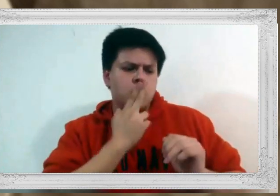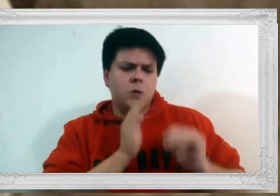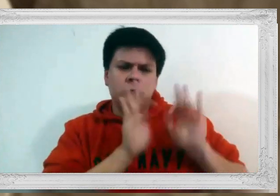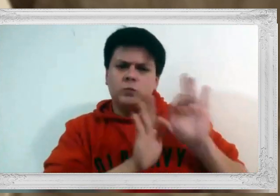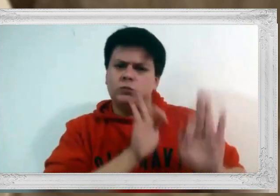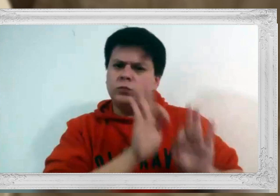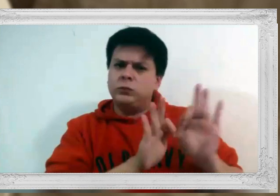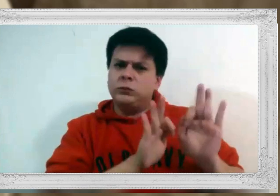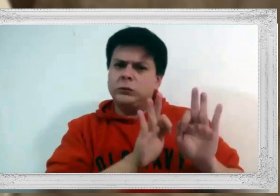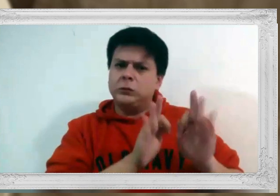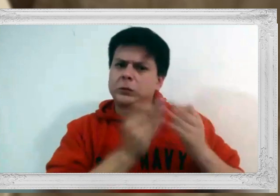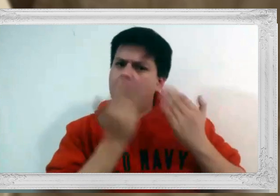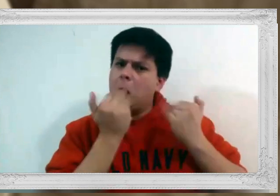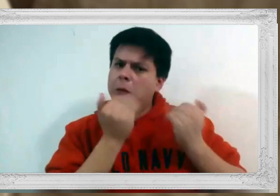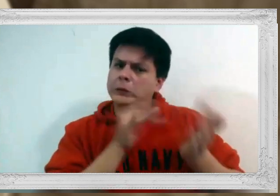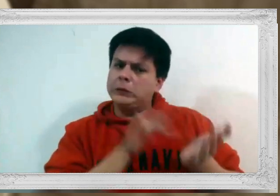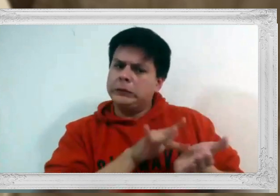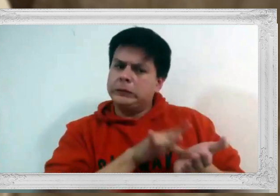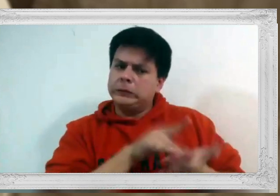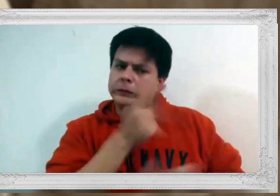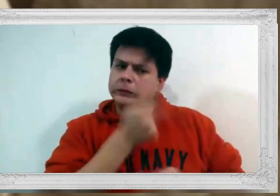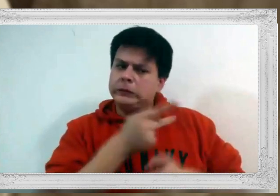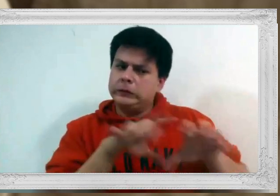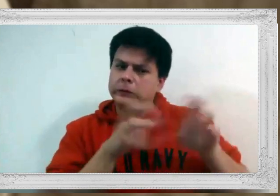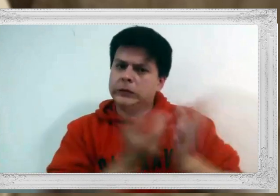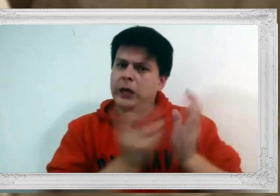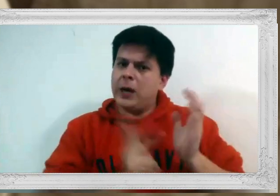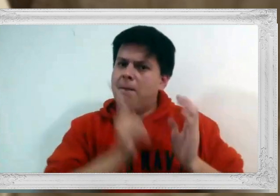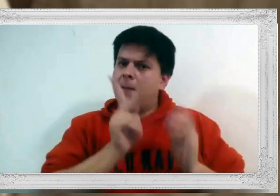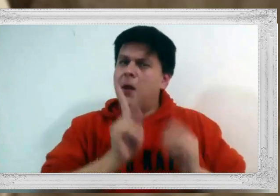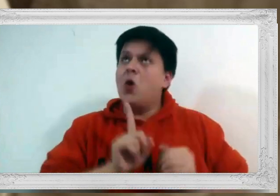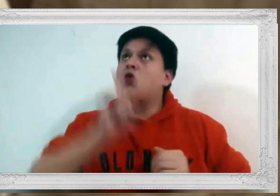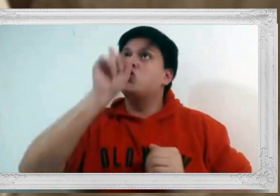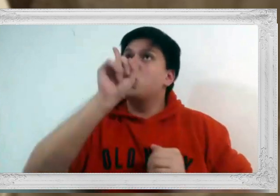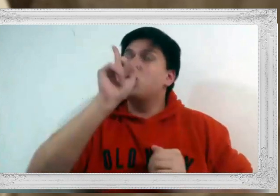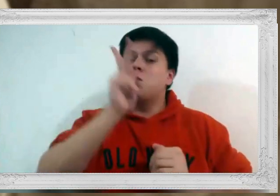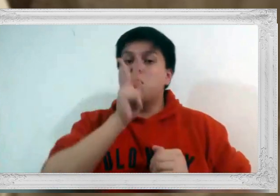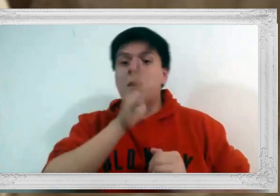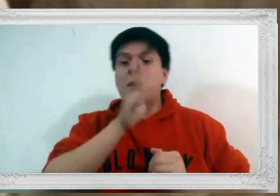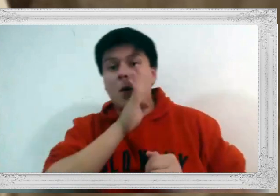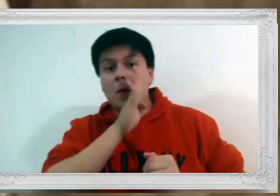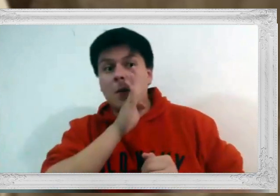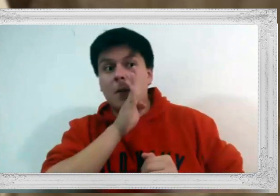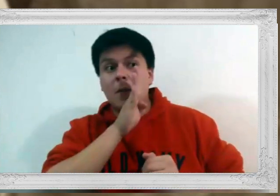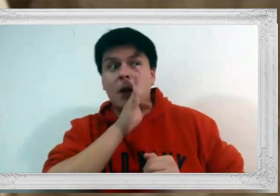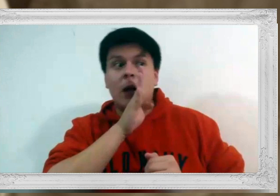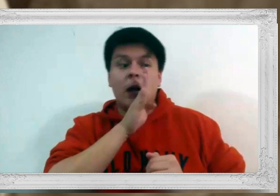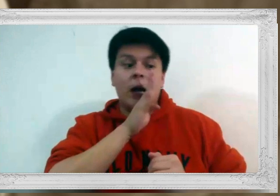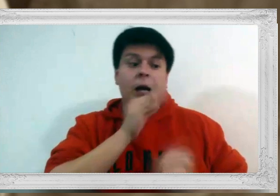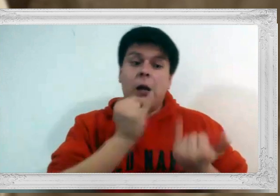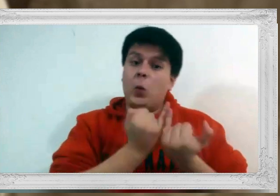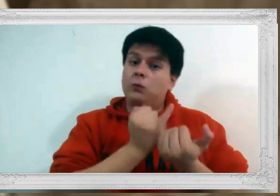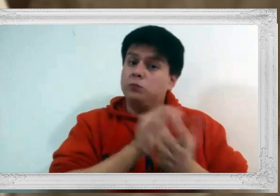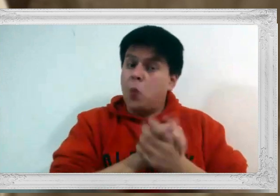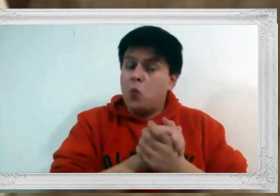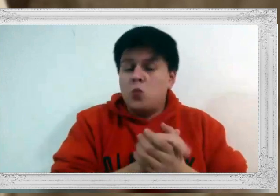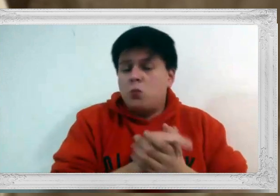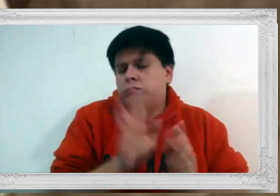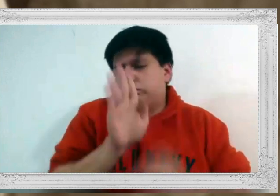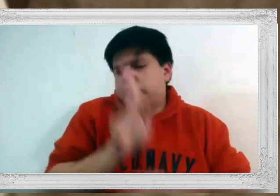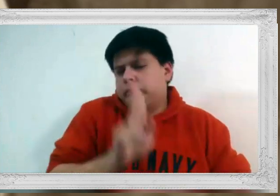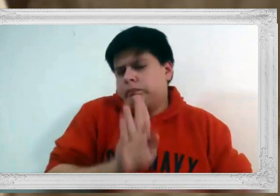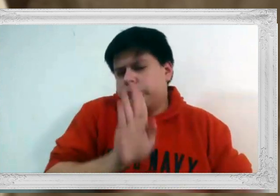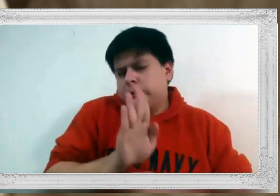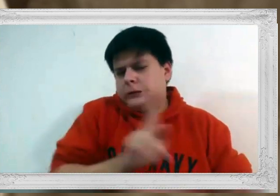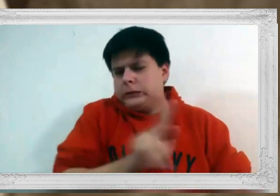terreno, pero Dios sigue siendo su esposo, su padre. Sin embargo,